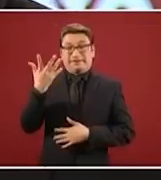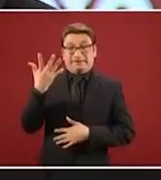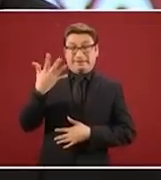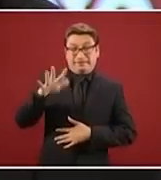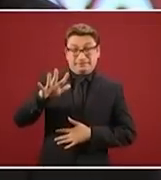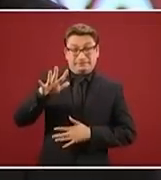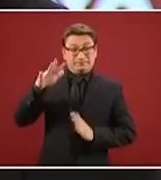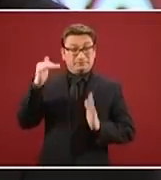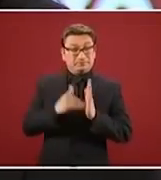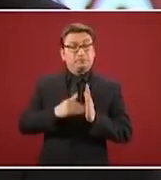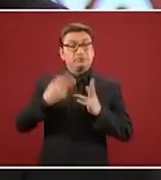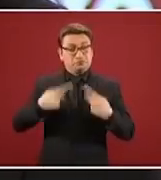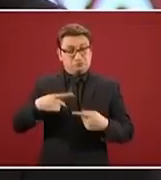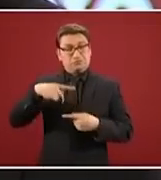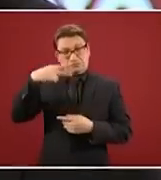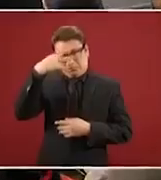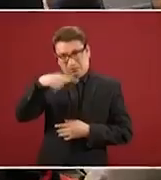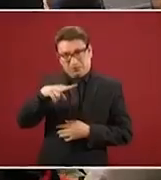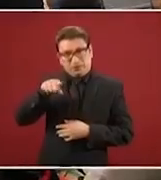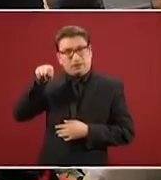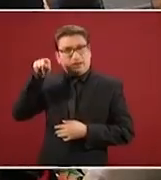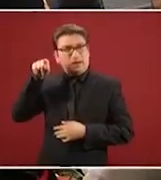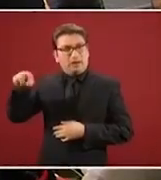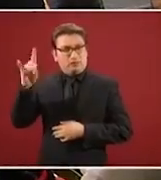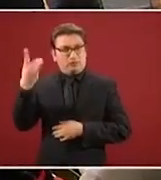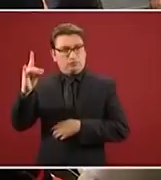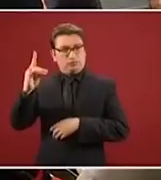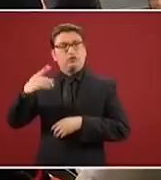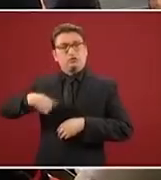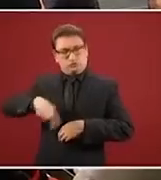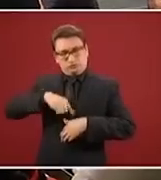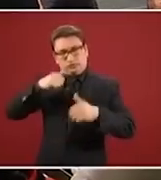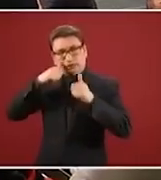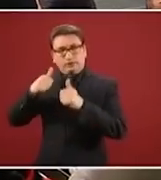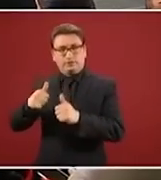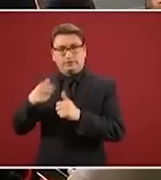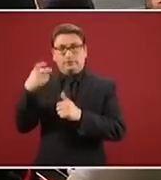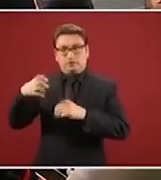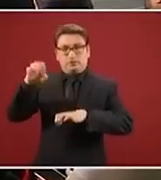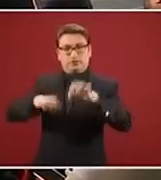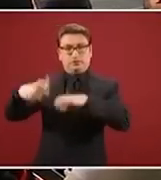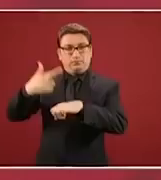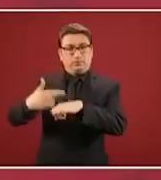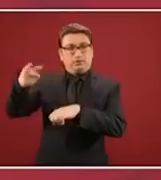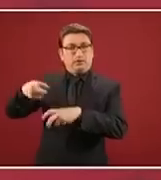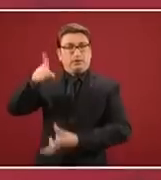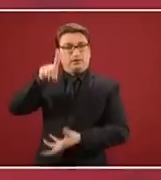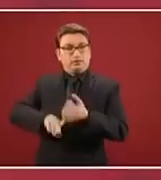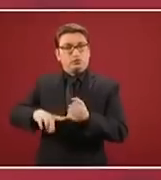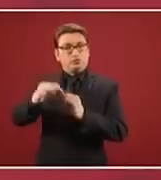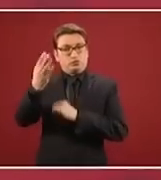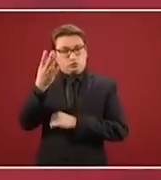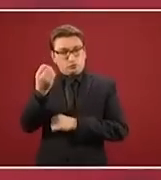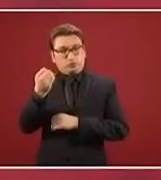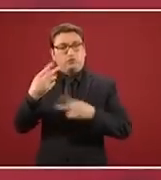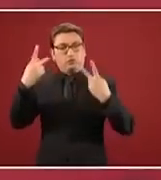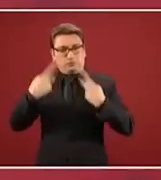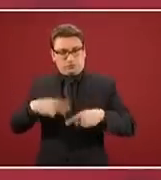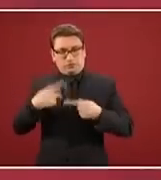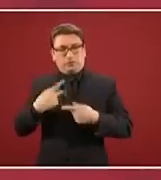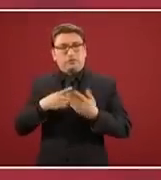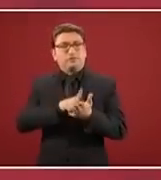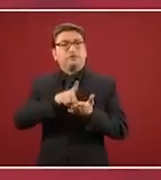y mexicanos que tenemos que atender y en la sede de la embajada tengo 9 personas que solicitaron asilo de acuerdo al derecho